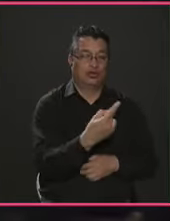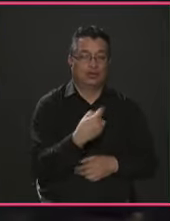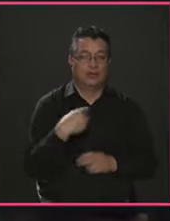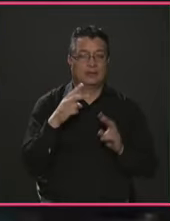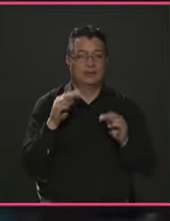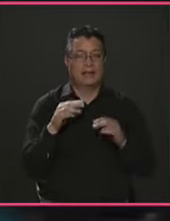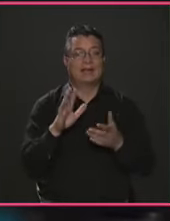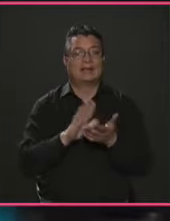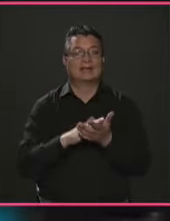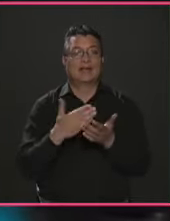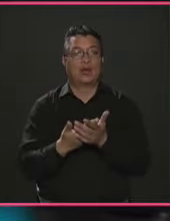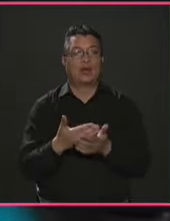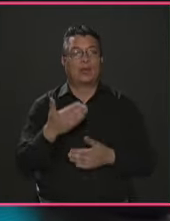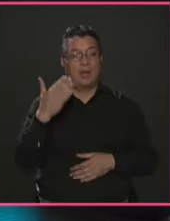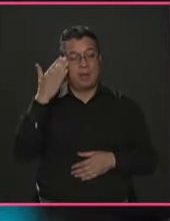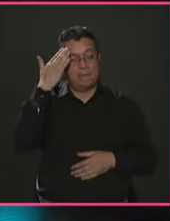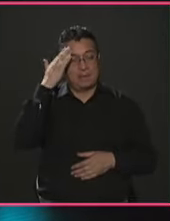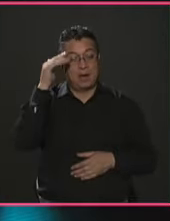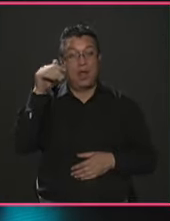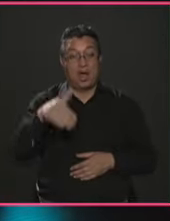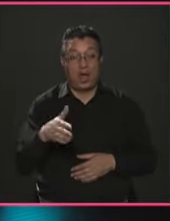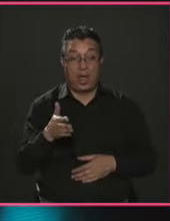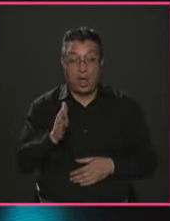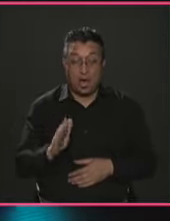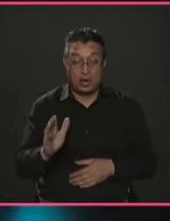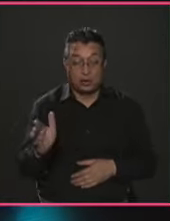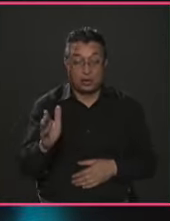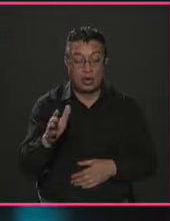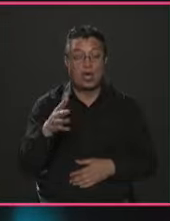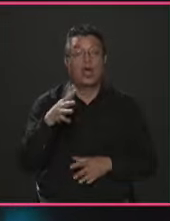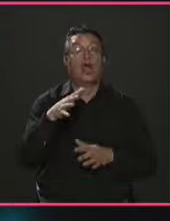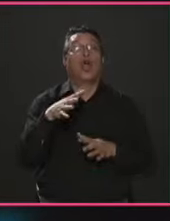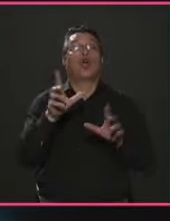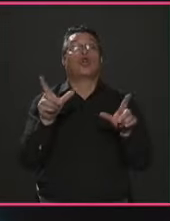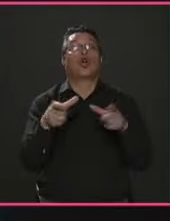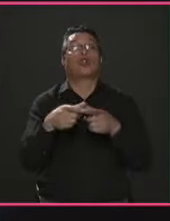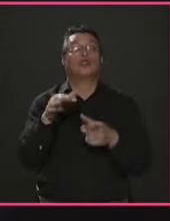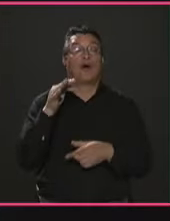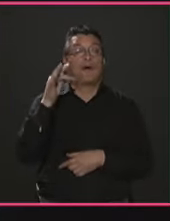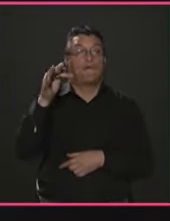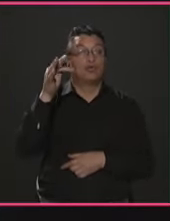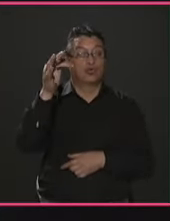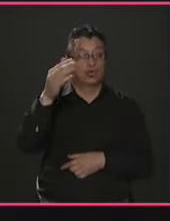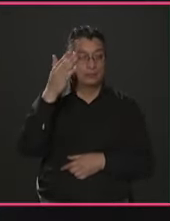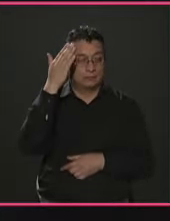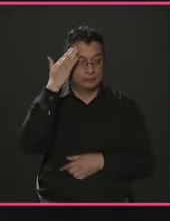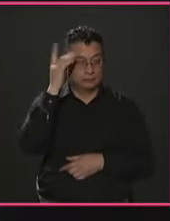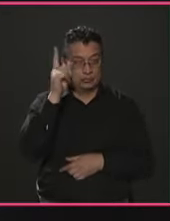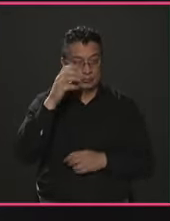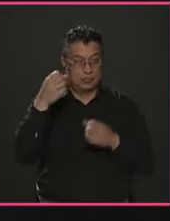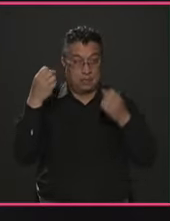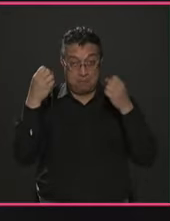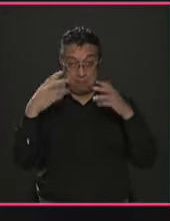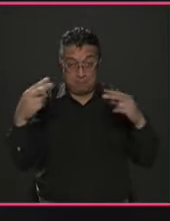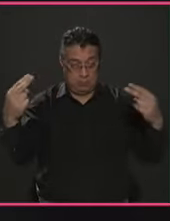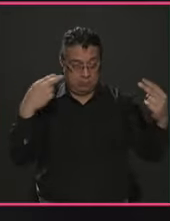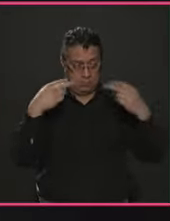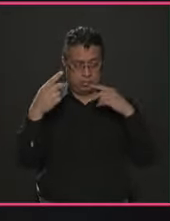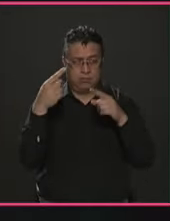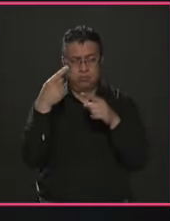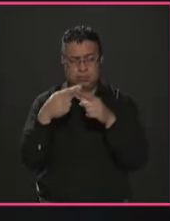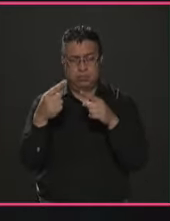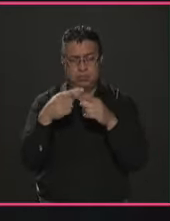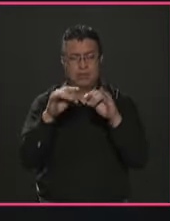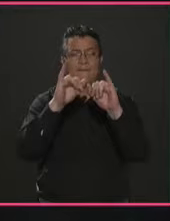Salud Mental Así es continuamos esta jornada congreso futuro les recordamos no hay Cómo perderse esta transmisión Tenemos un montón de